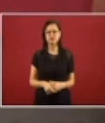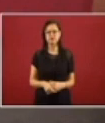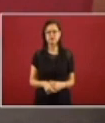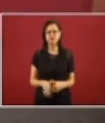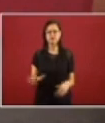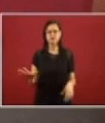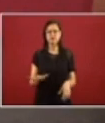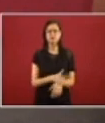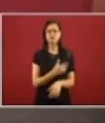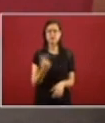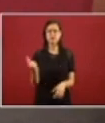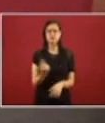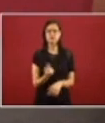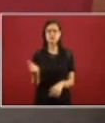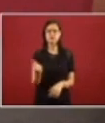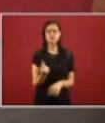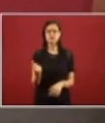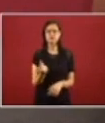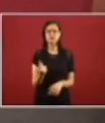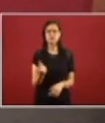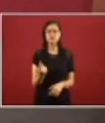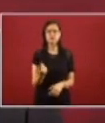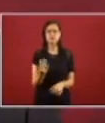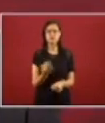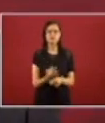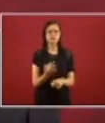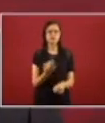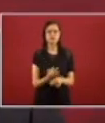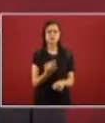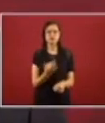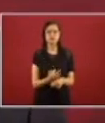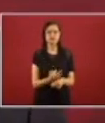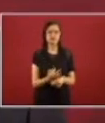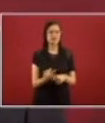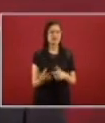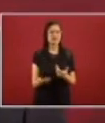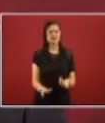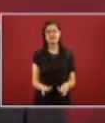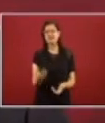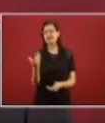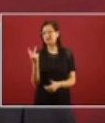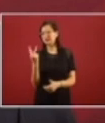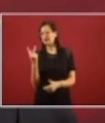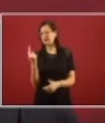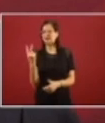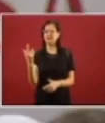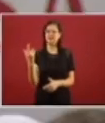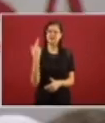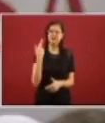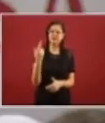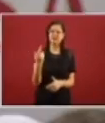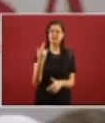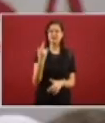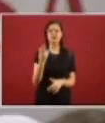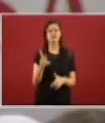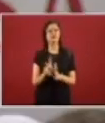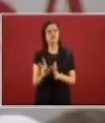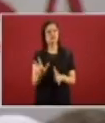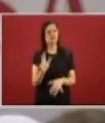porque está la campaña en medios, en redes,